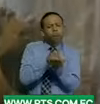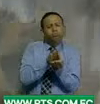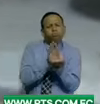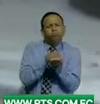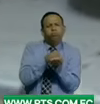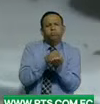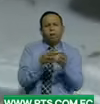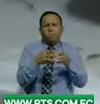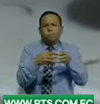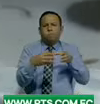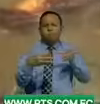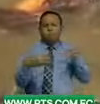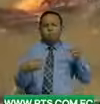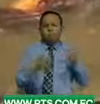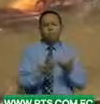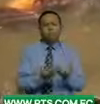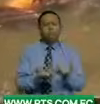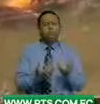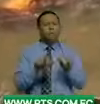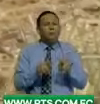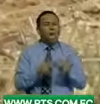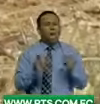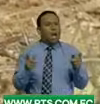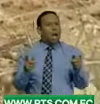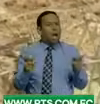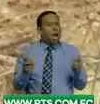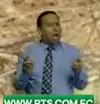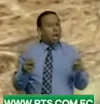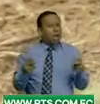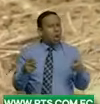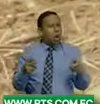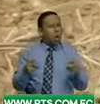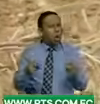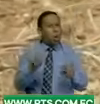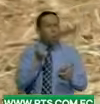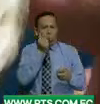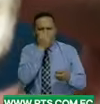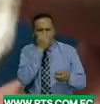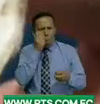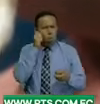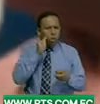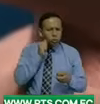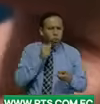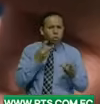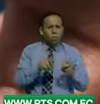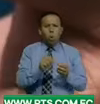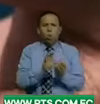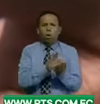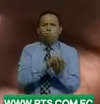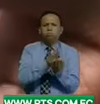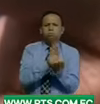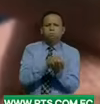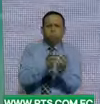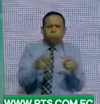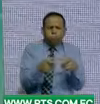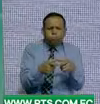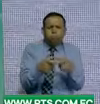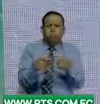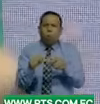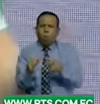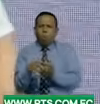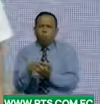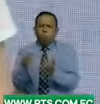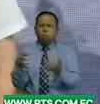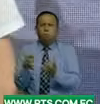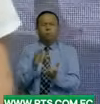y en procesos de ejecución de los cangrejos rojo y azul, así como ostras de mangle y ostra hacha de estuario.